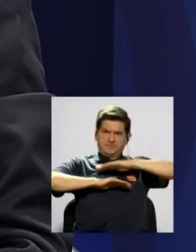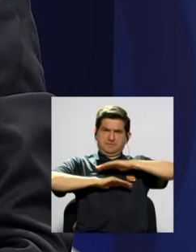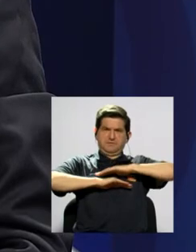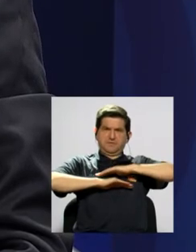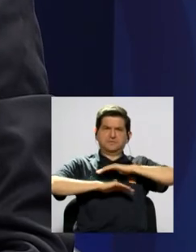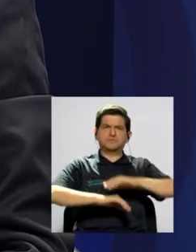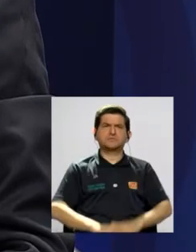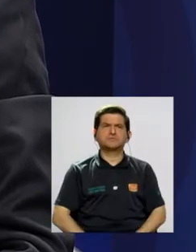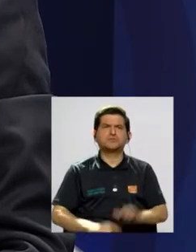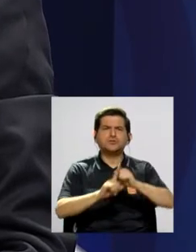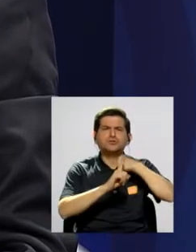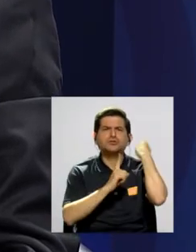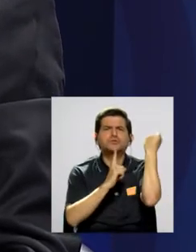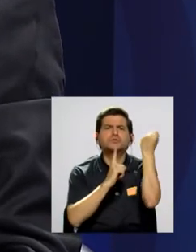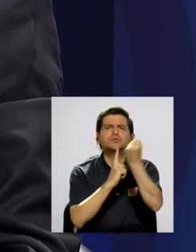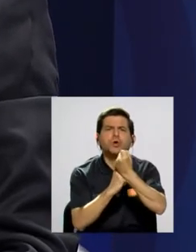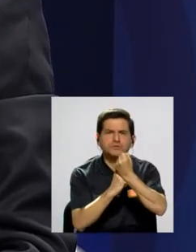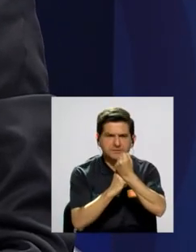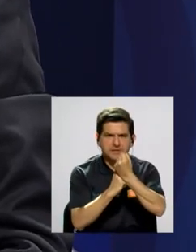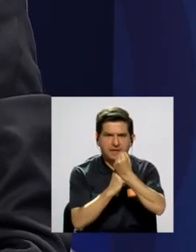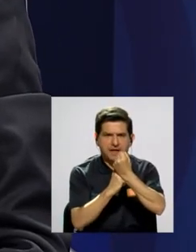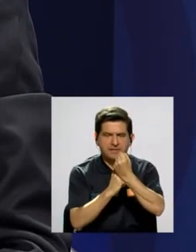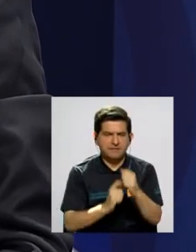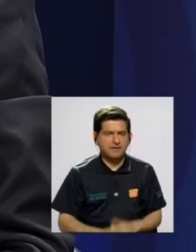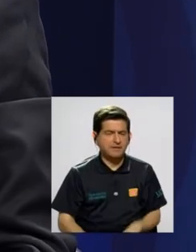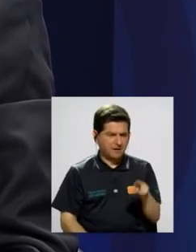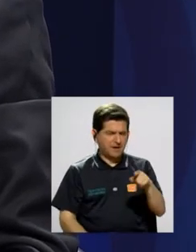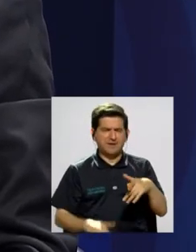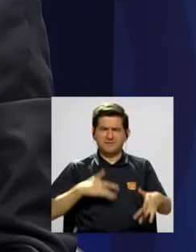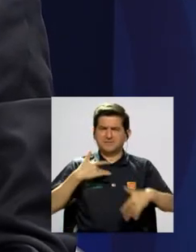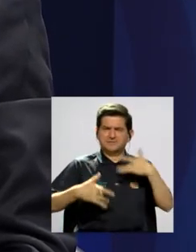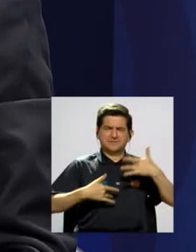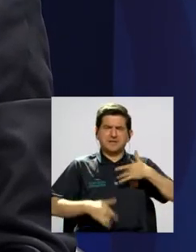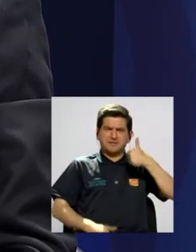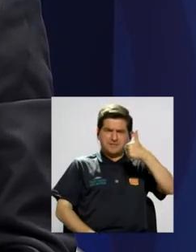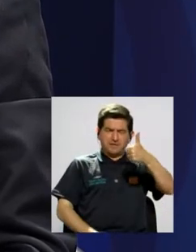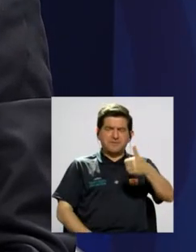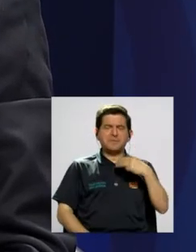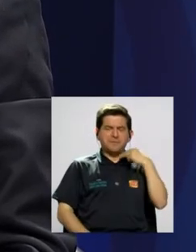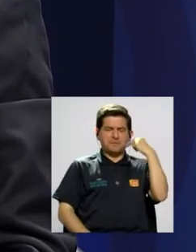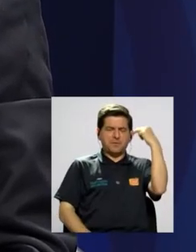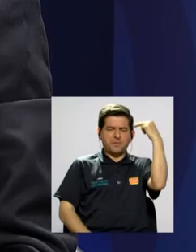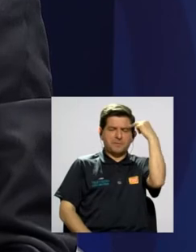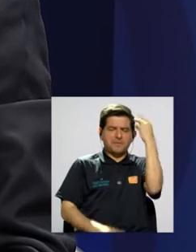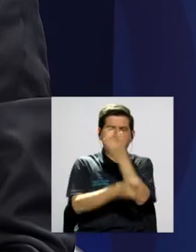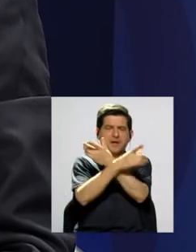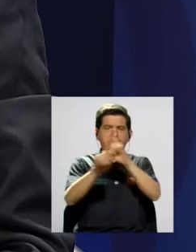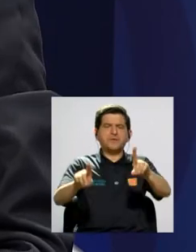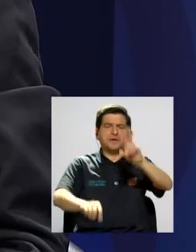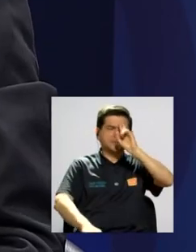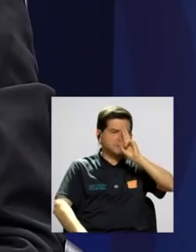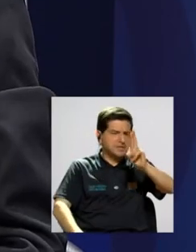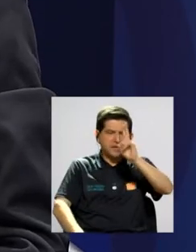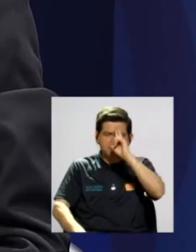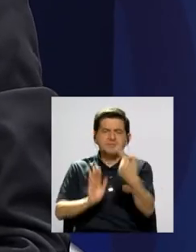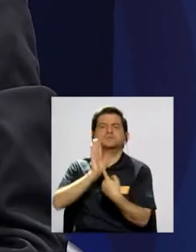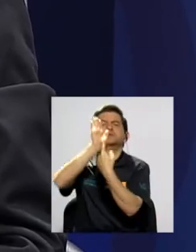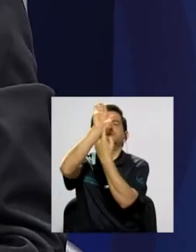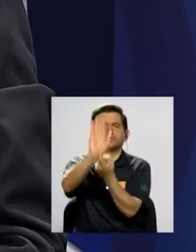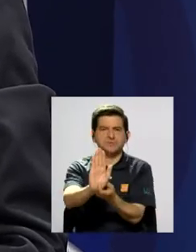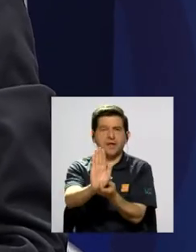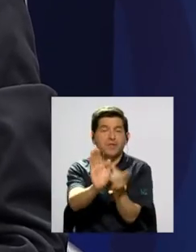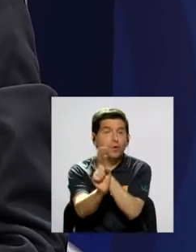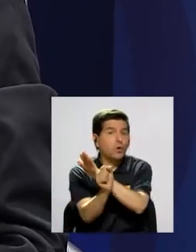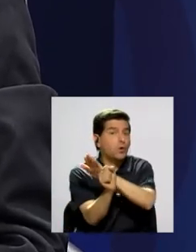de una sociedad que se ennoblece por su madurez democrática, por su respeto